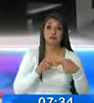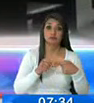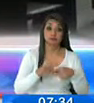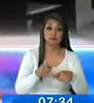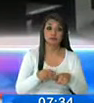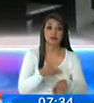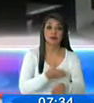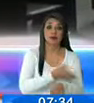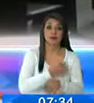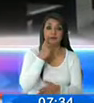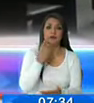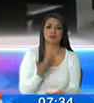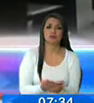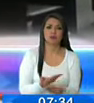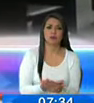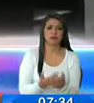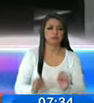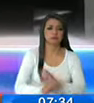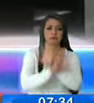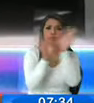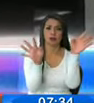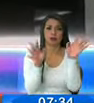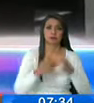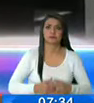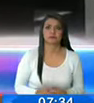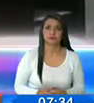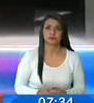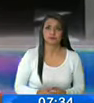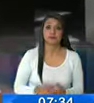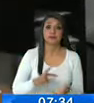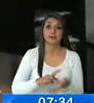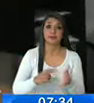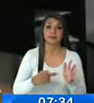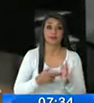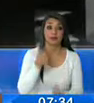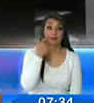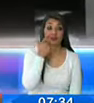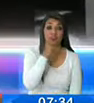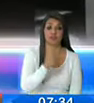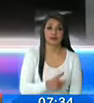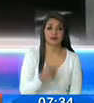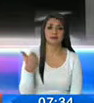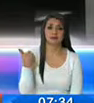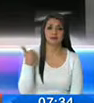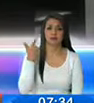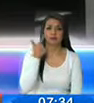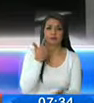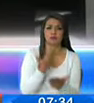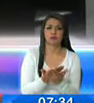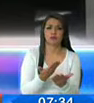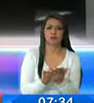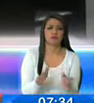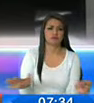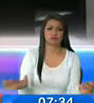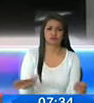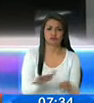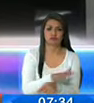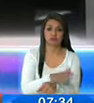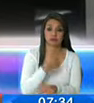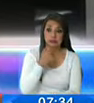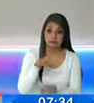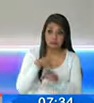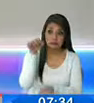encontraron los elementos de convicción necesarios. Esto quiere decir de que la agente fiscal cuenta con datos suficientes que le hayan permitido deducir